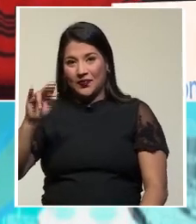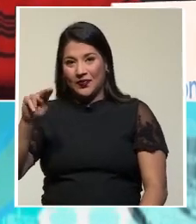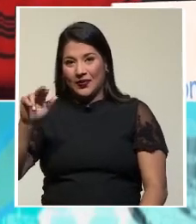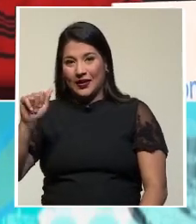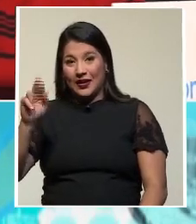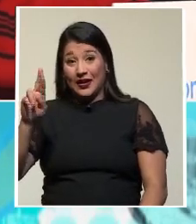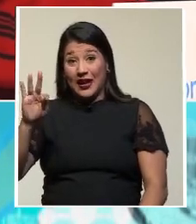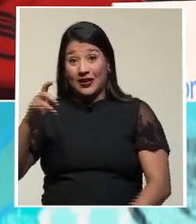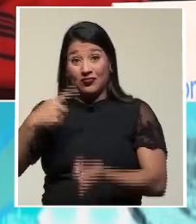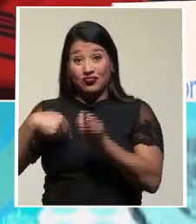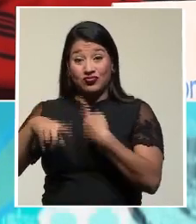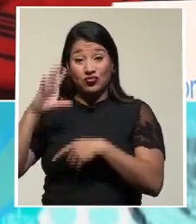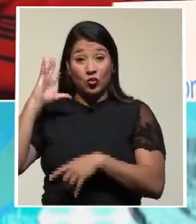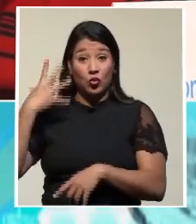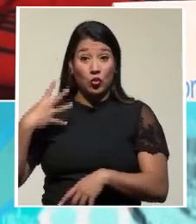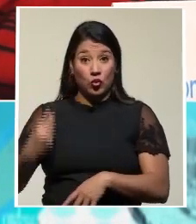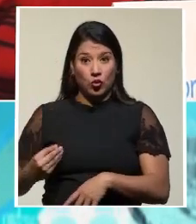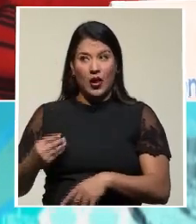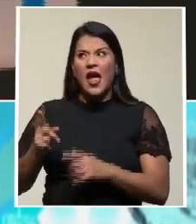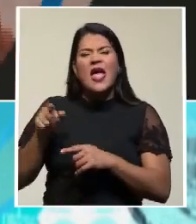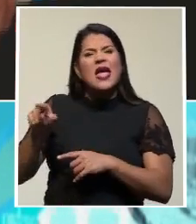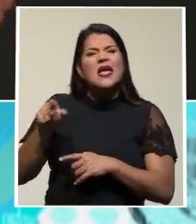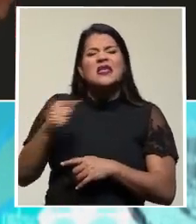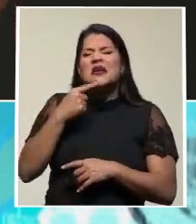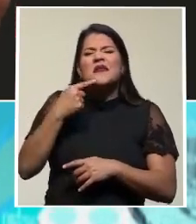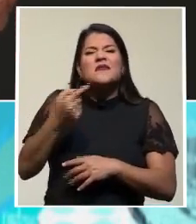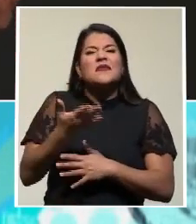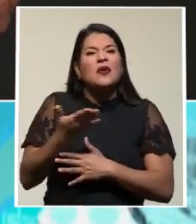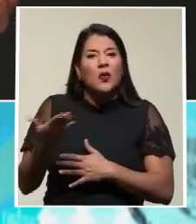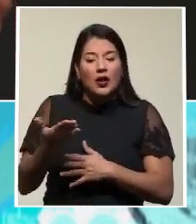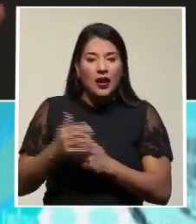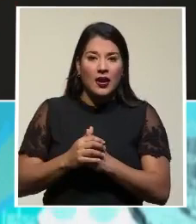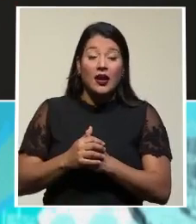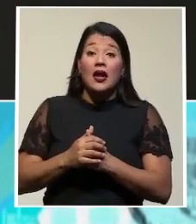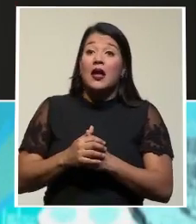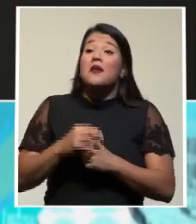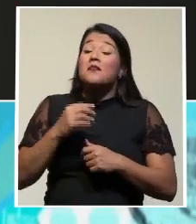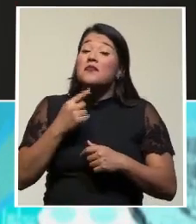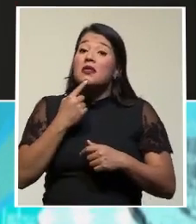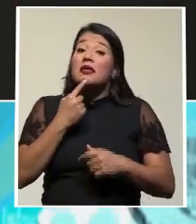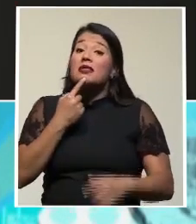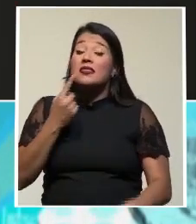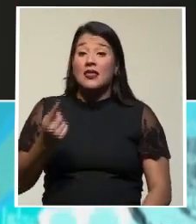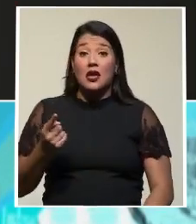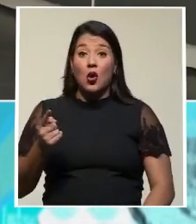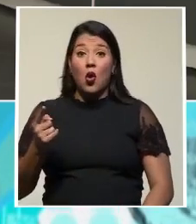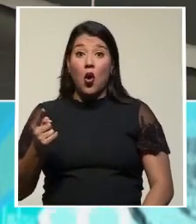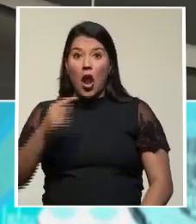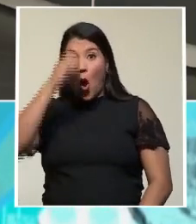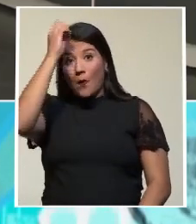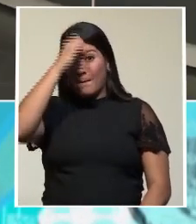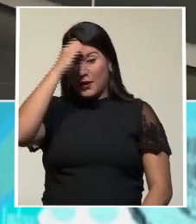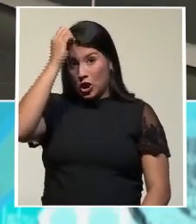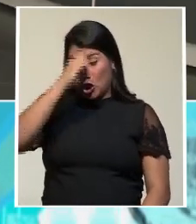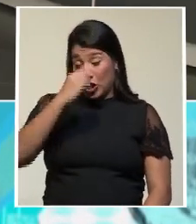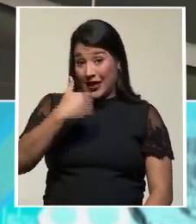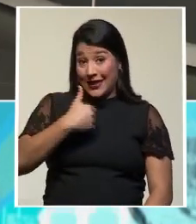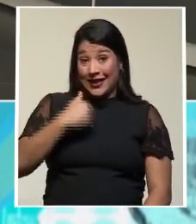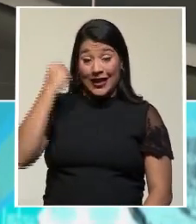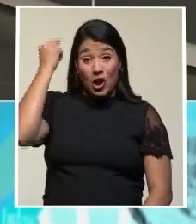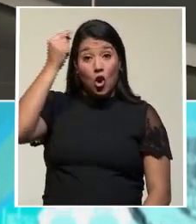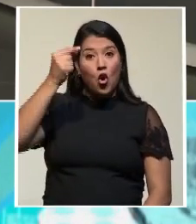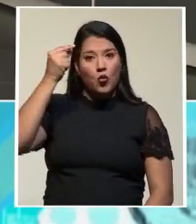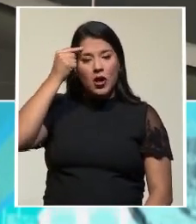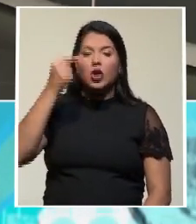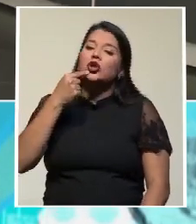voto de la Sala Constitucional, y ella hizo referencia a pues cómo lo toma evidentemente el gobierno. Aseguran que harán